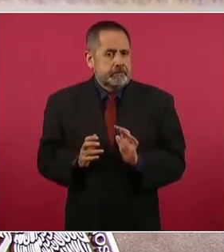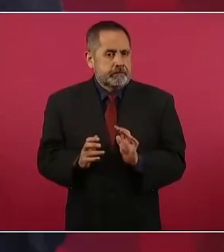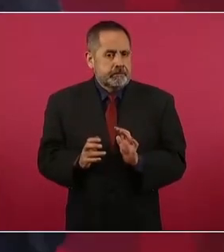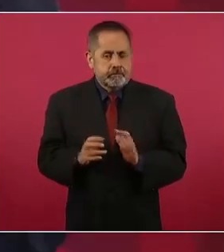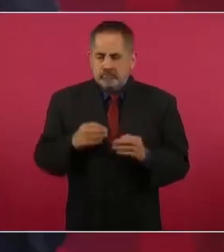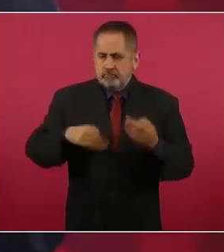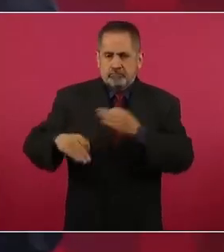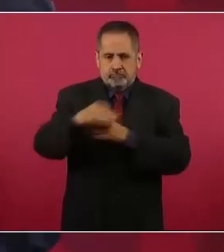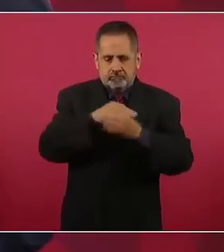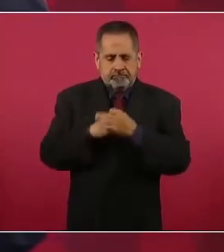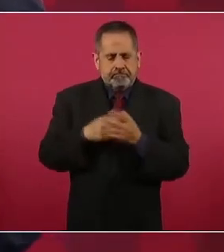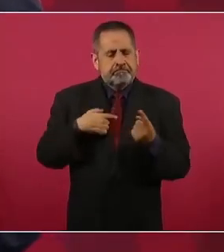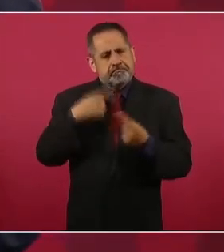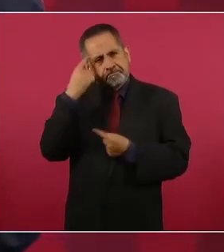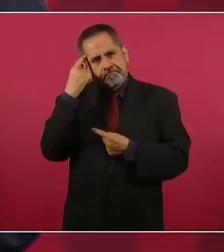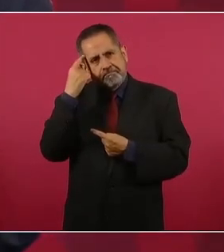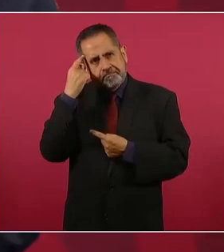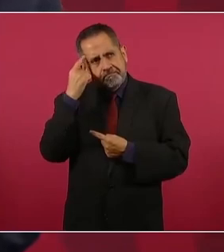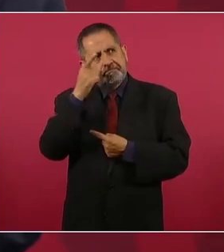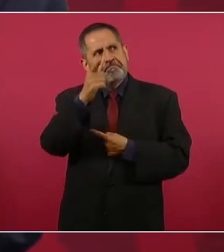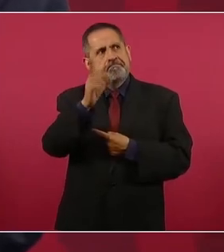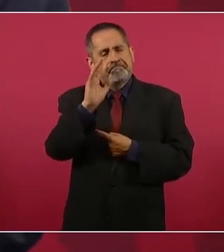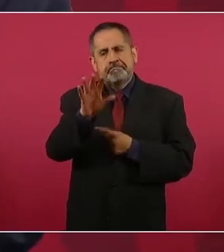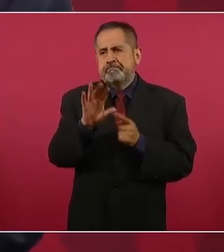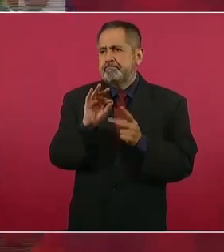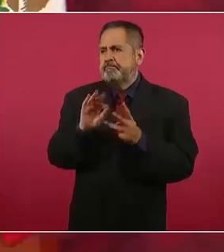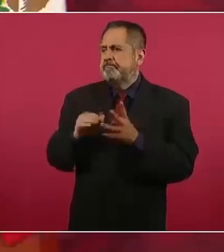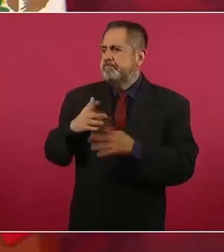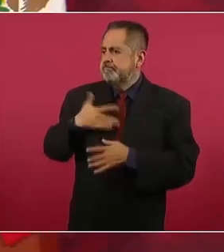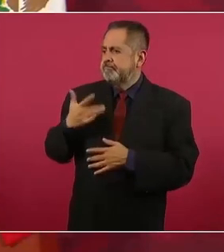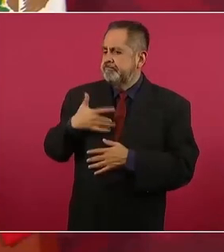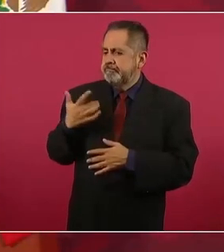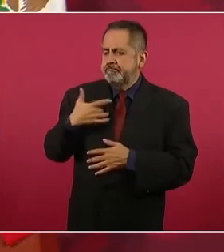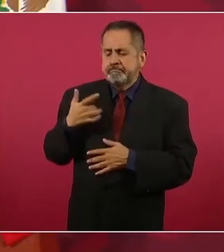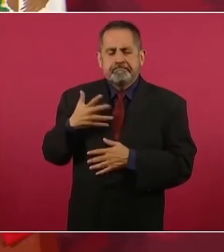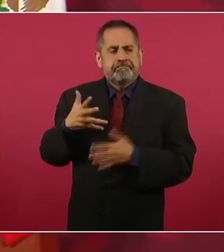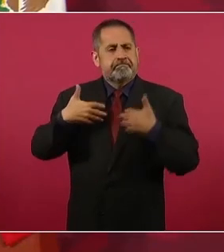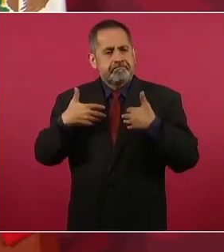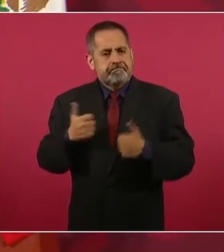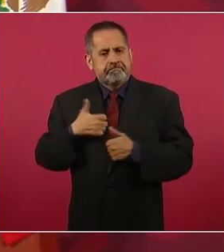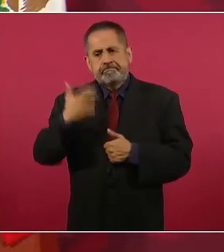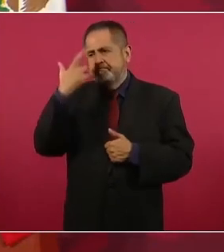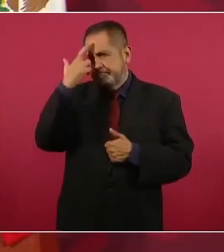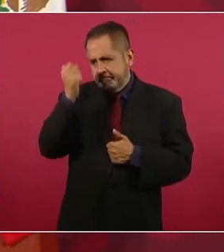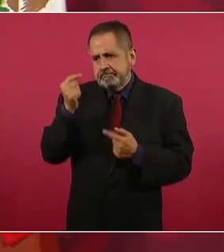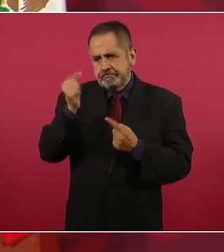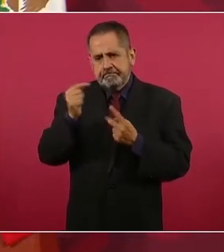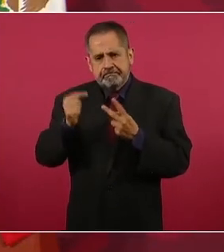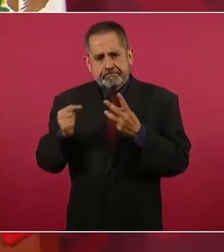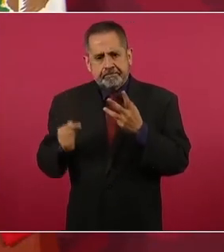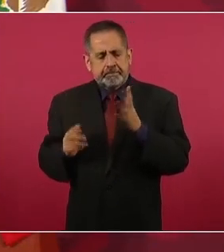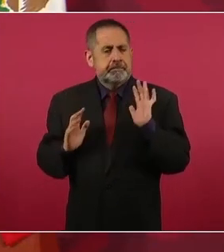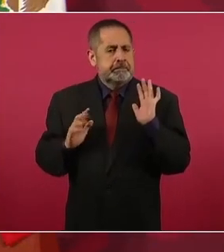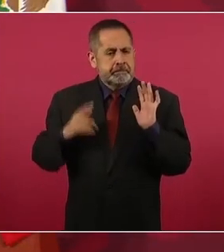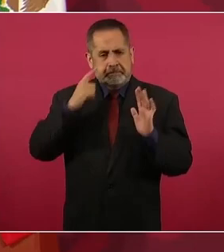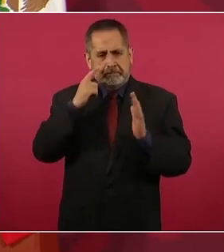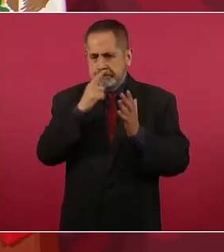tengamos todos elementos, todos los mexicanos, y podamos